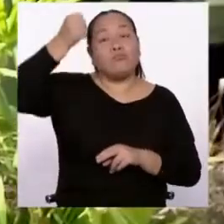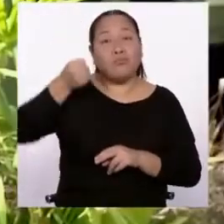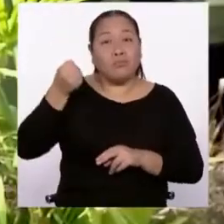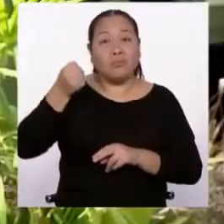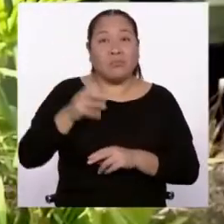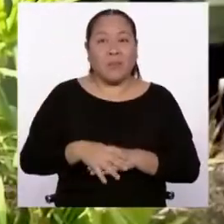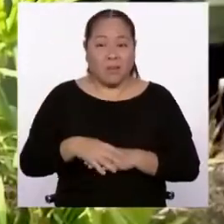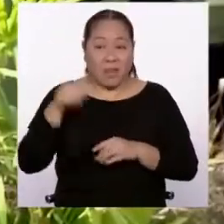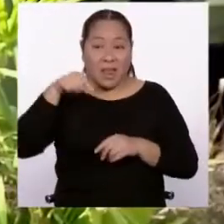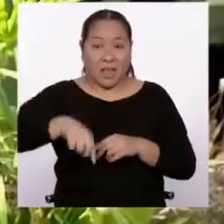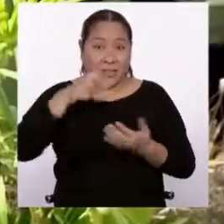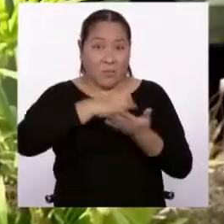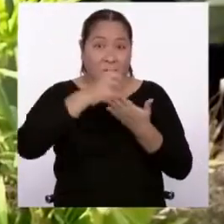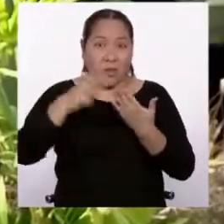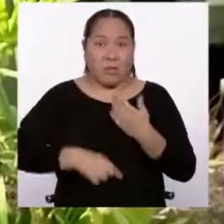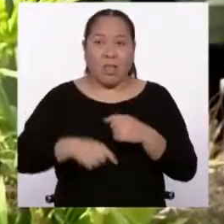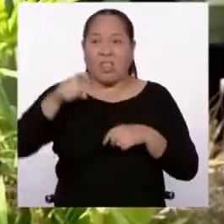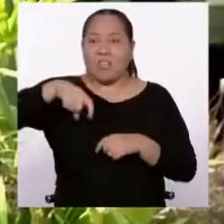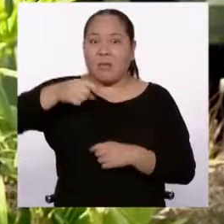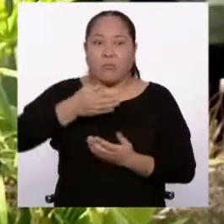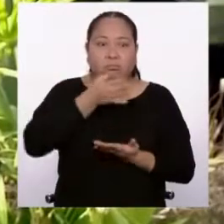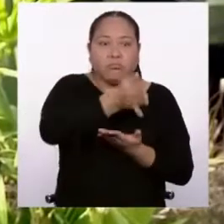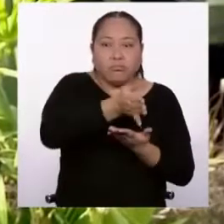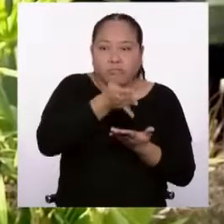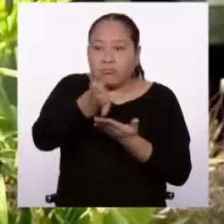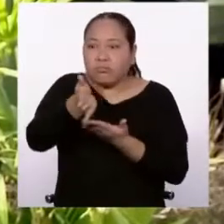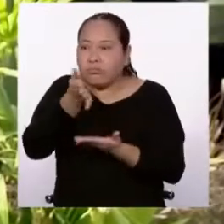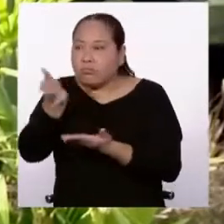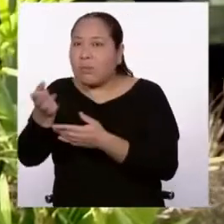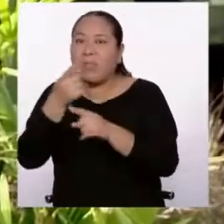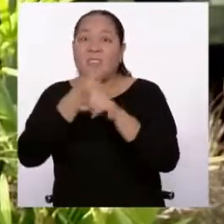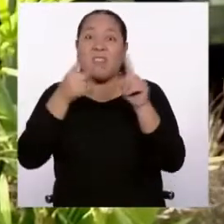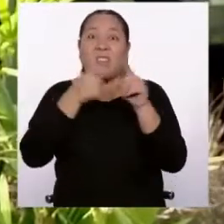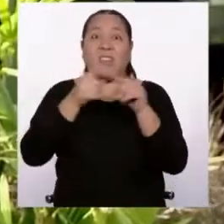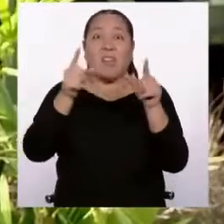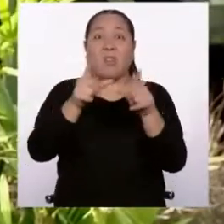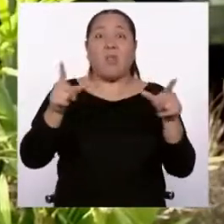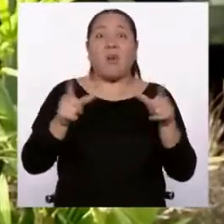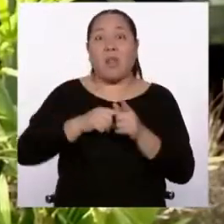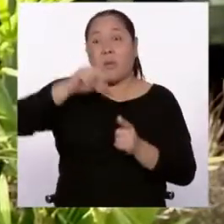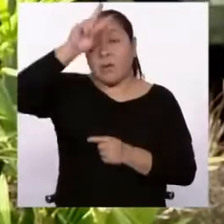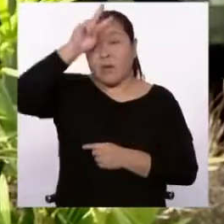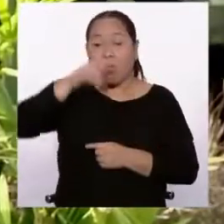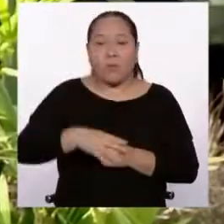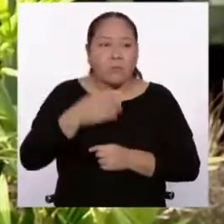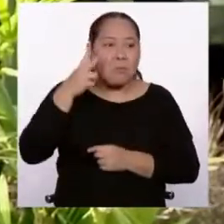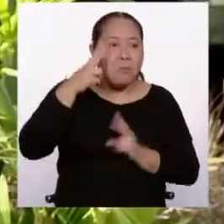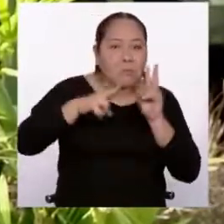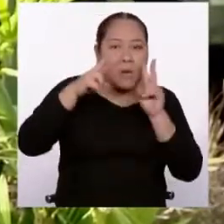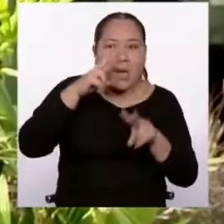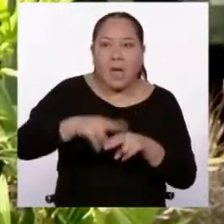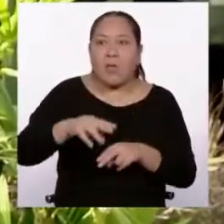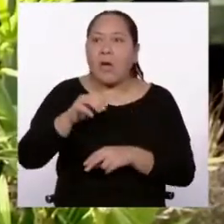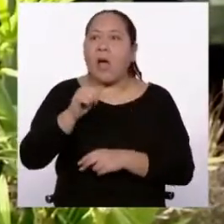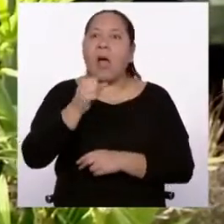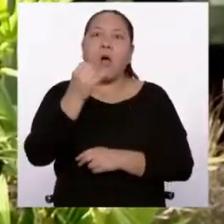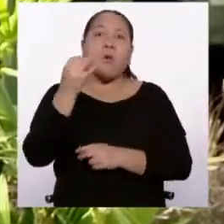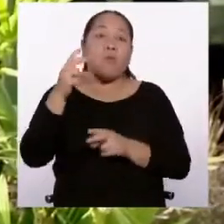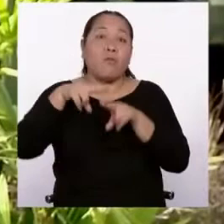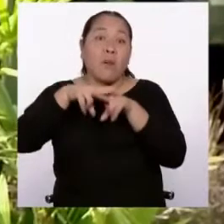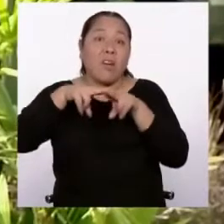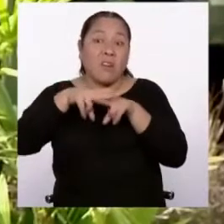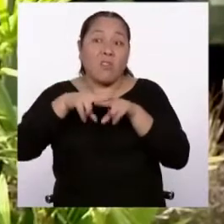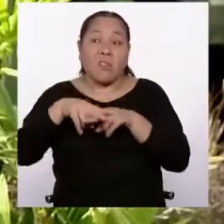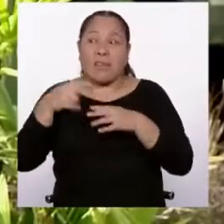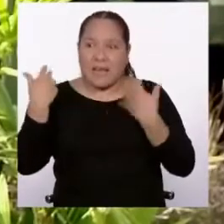programa hemos viajado por distintos puntos del Perú, visitando ferrocarriles que aún están en funcionamiento, como el Tacna-Arica, el